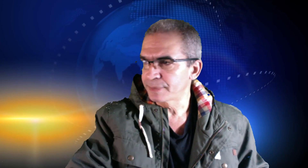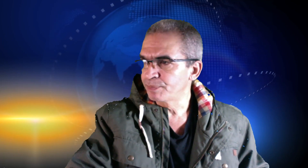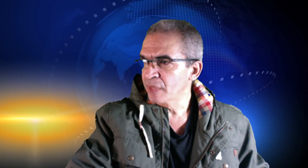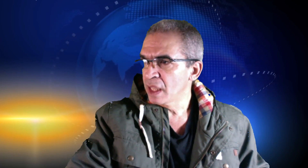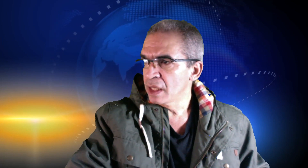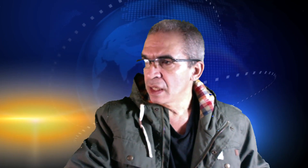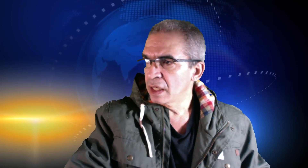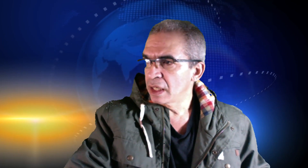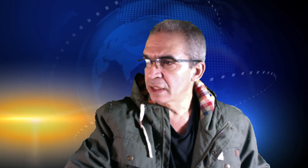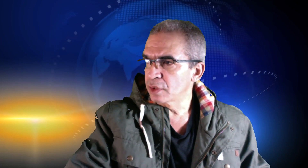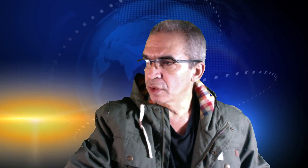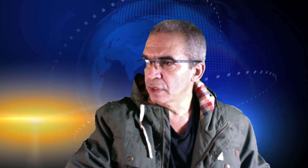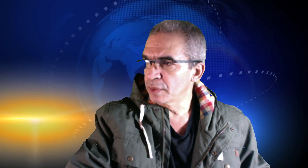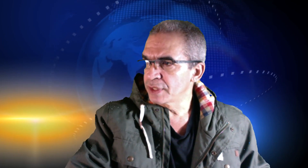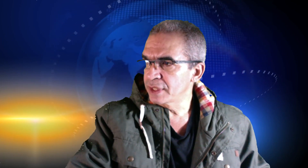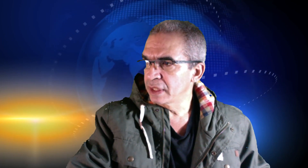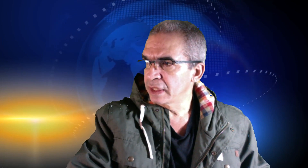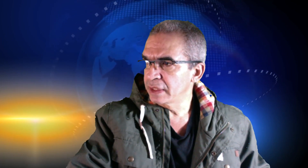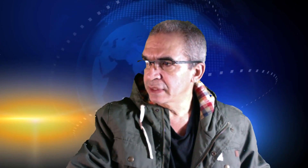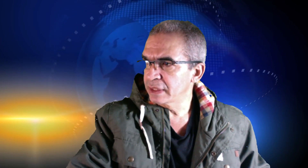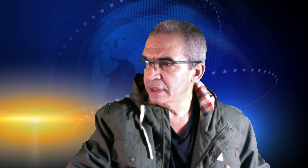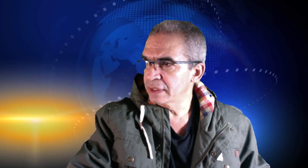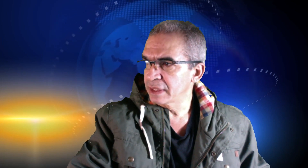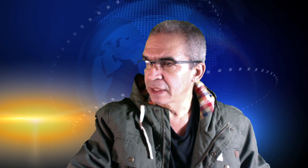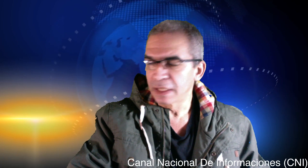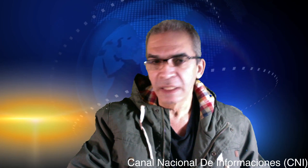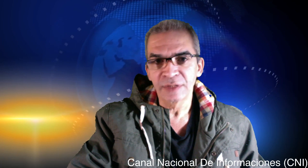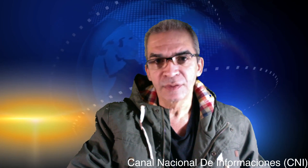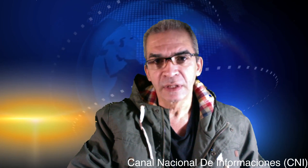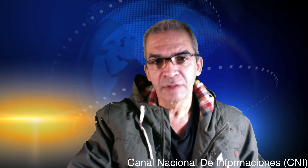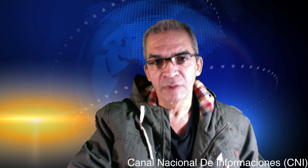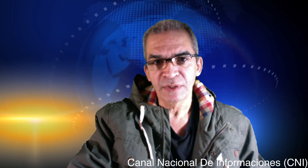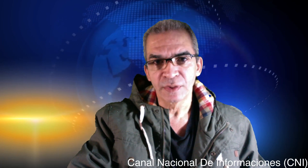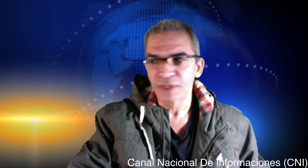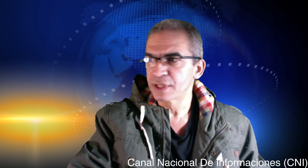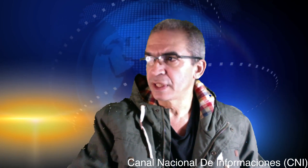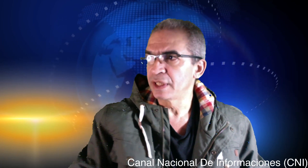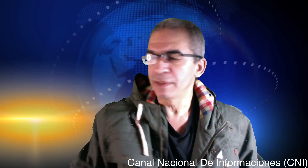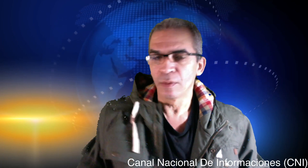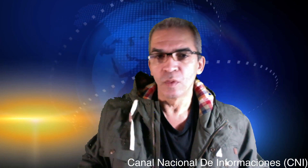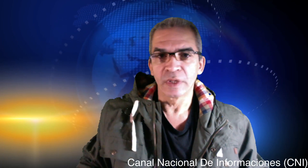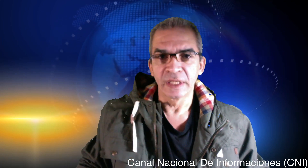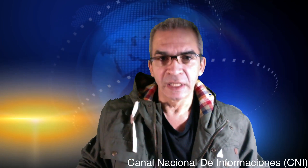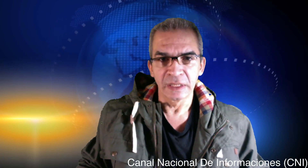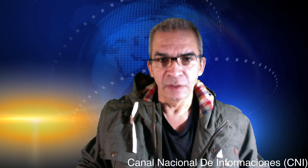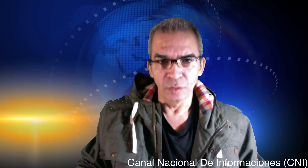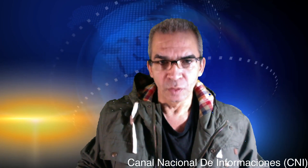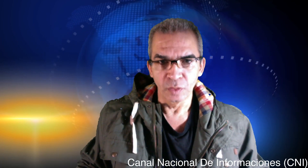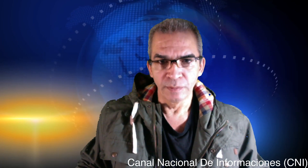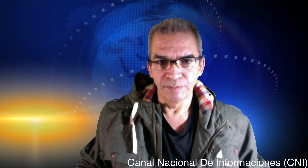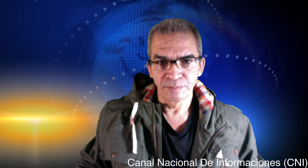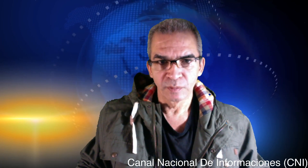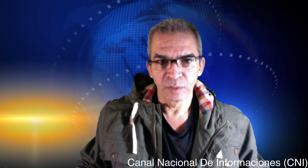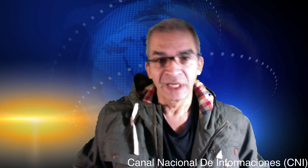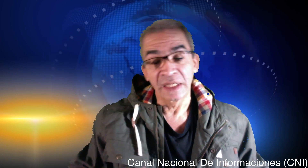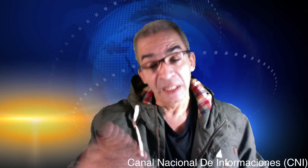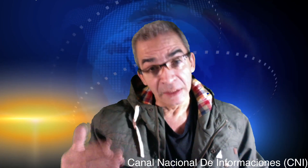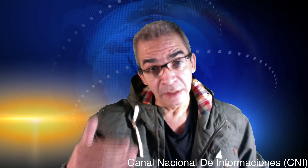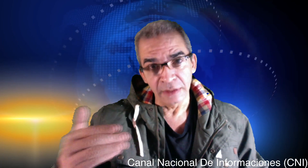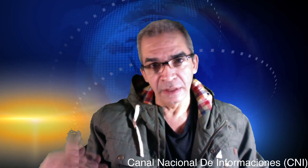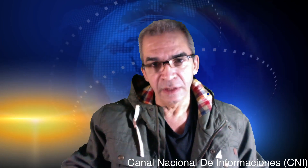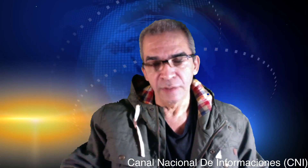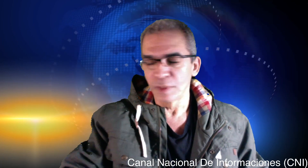actualidad. Ante todo, debo decirles que este es el Canal Nacional de Informaciones CNI, un canal de YouTube,